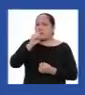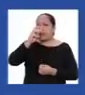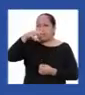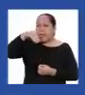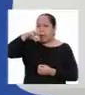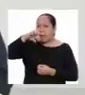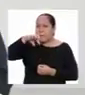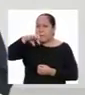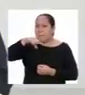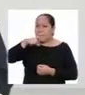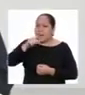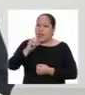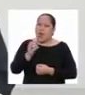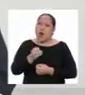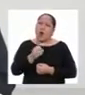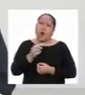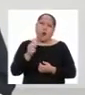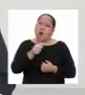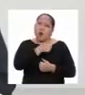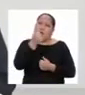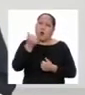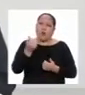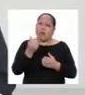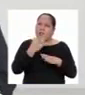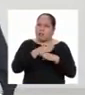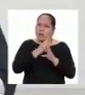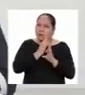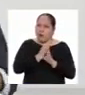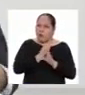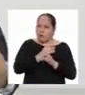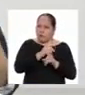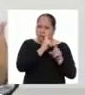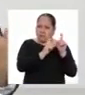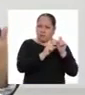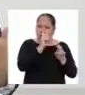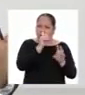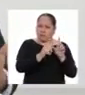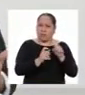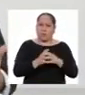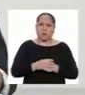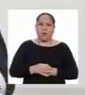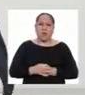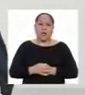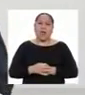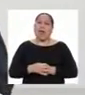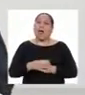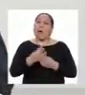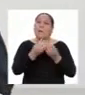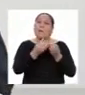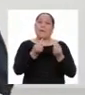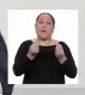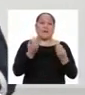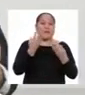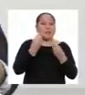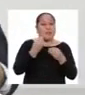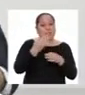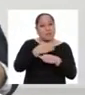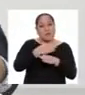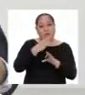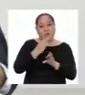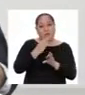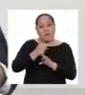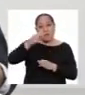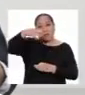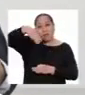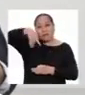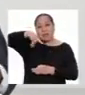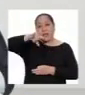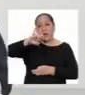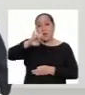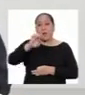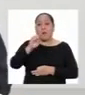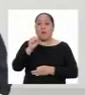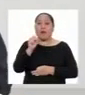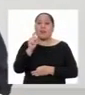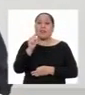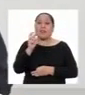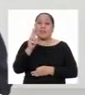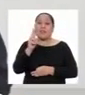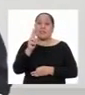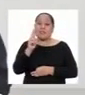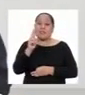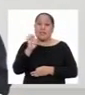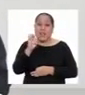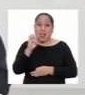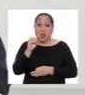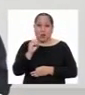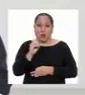muestra? Muy buena iniciativa. Existen muchas técnicas de muestreo. Ahora les voy a hablar de otras